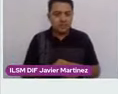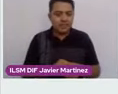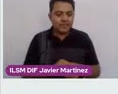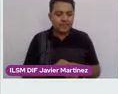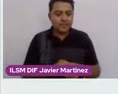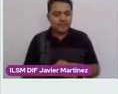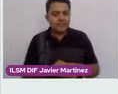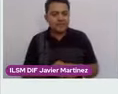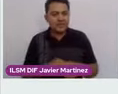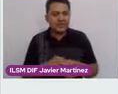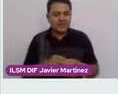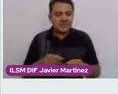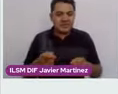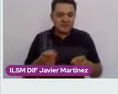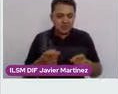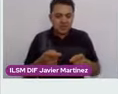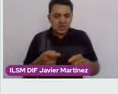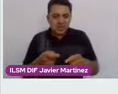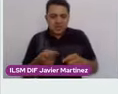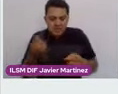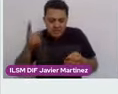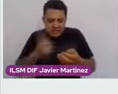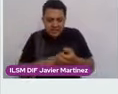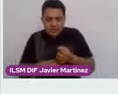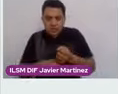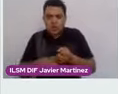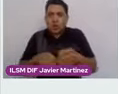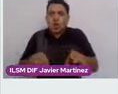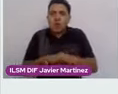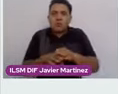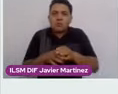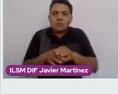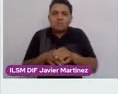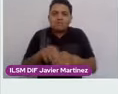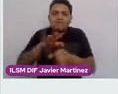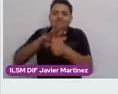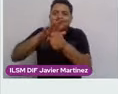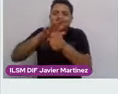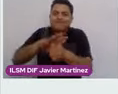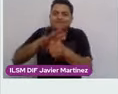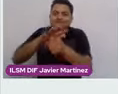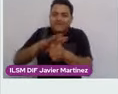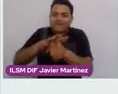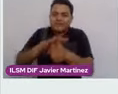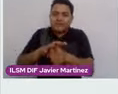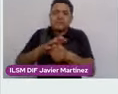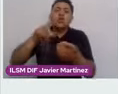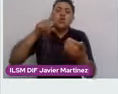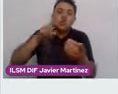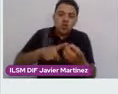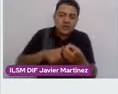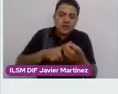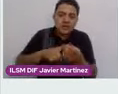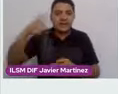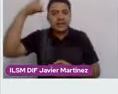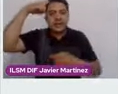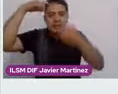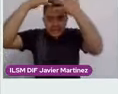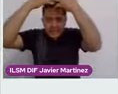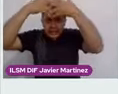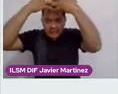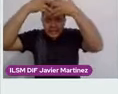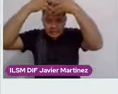endocraniana, y esta presión que se genera en el cráneo se transmite hacia el oído y da una forma de